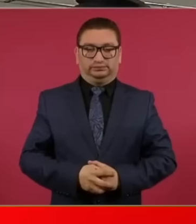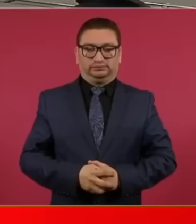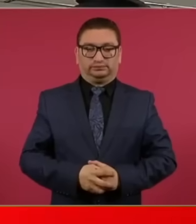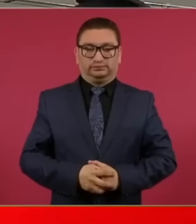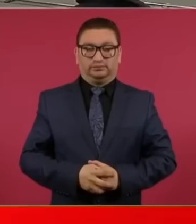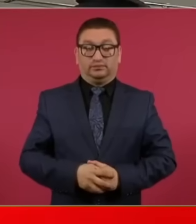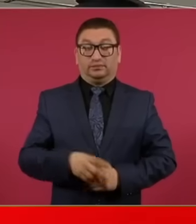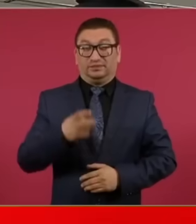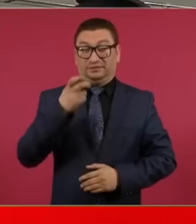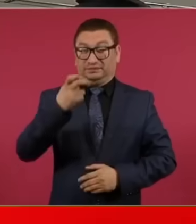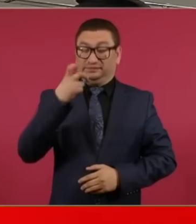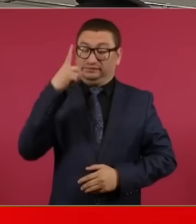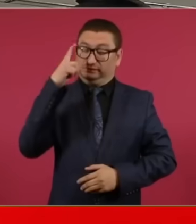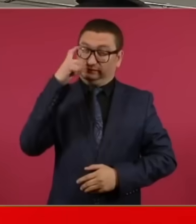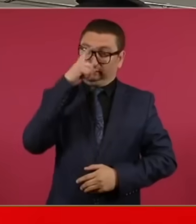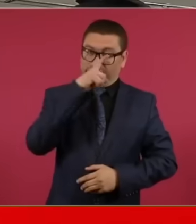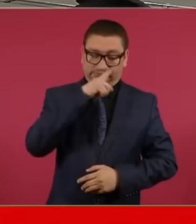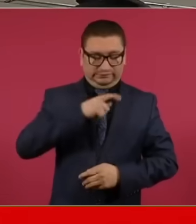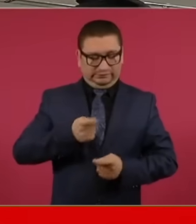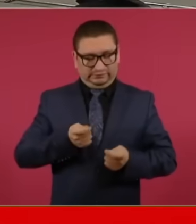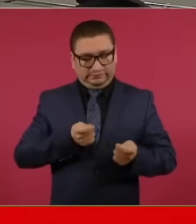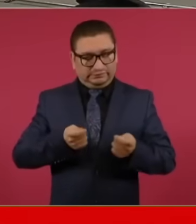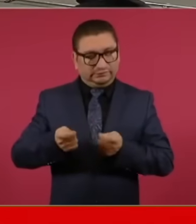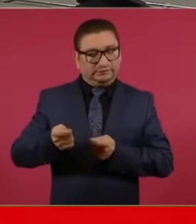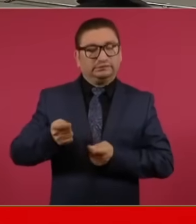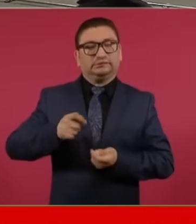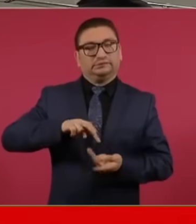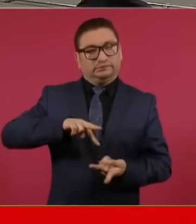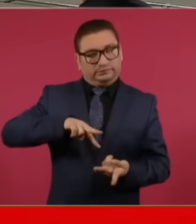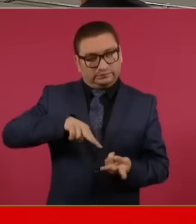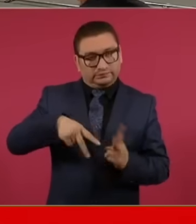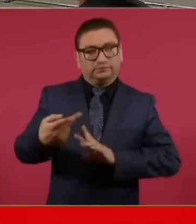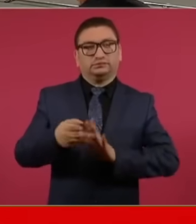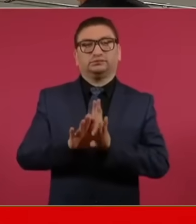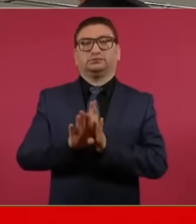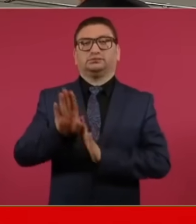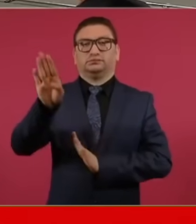Y nos costó levantar.